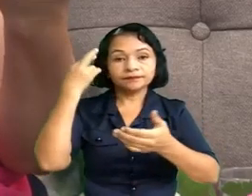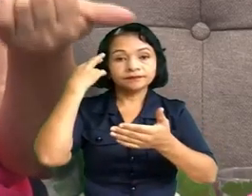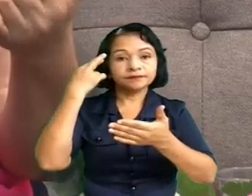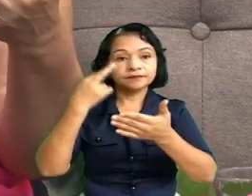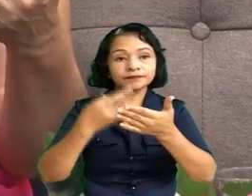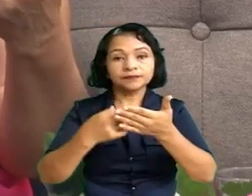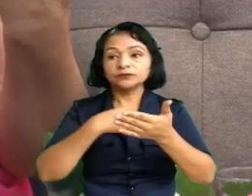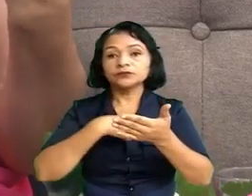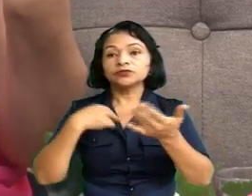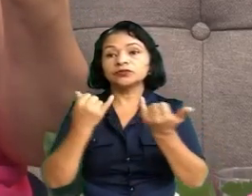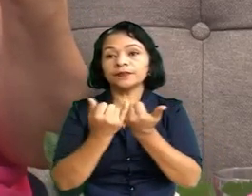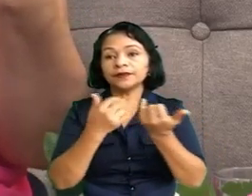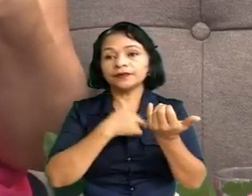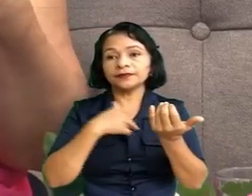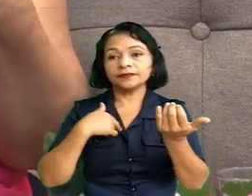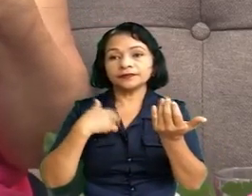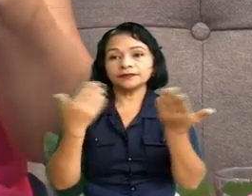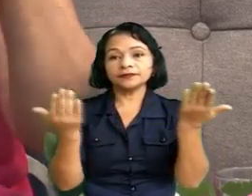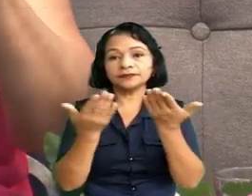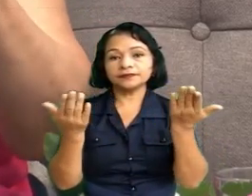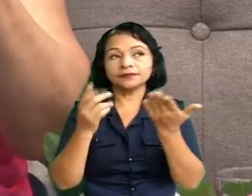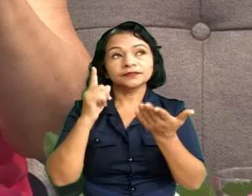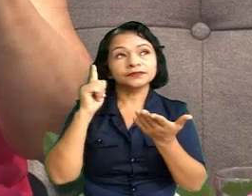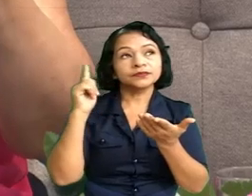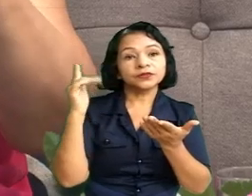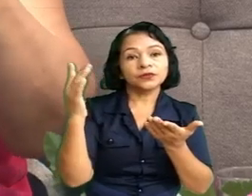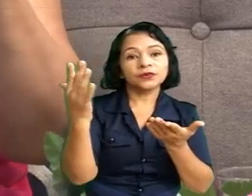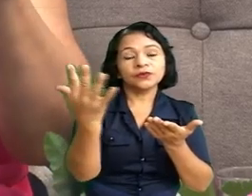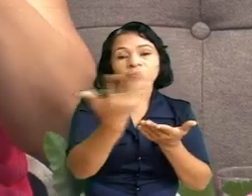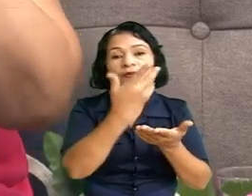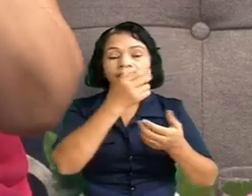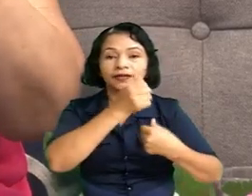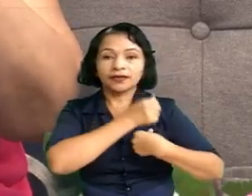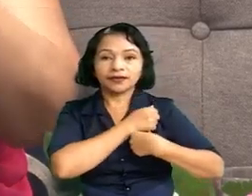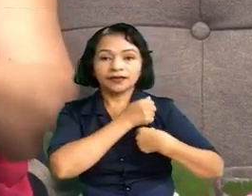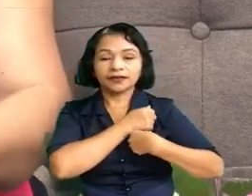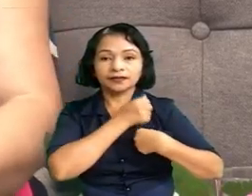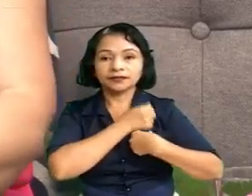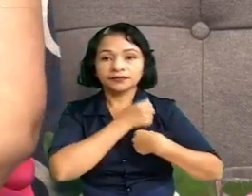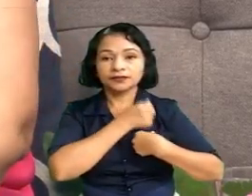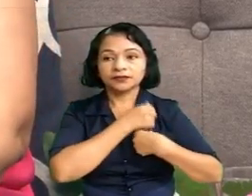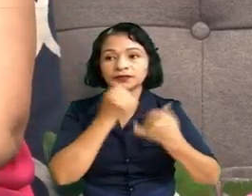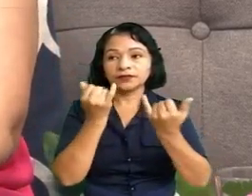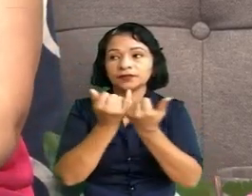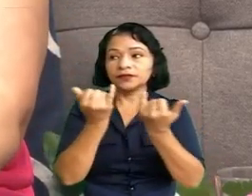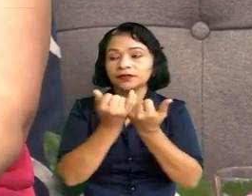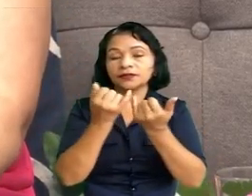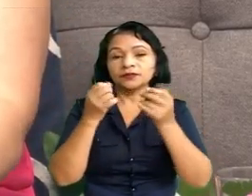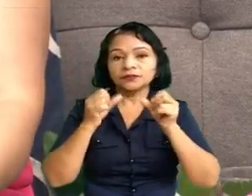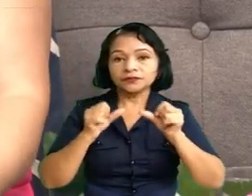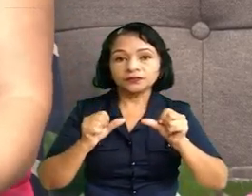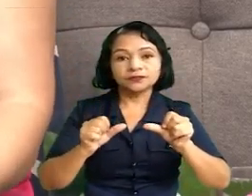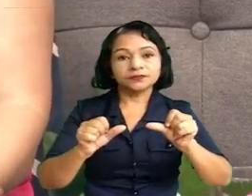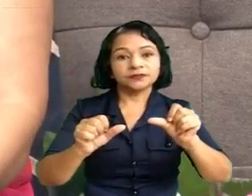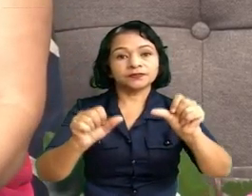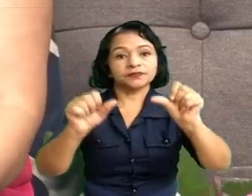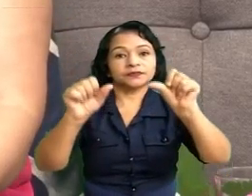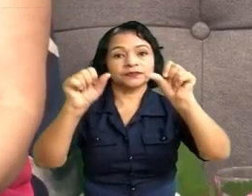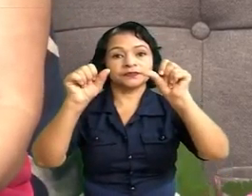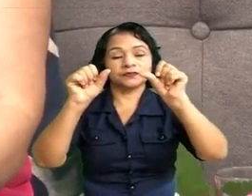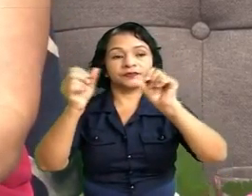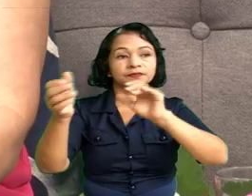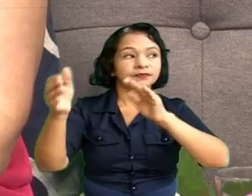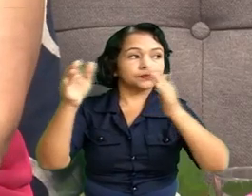él es asesinado y todo su ejército, todo su Estado Mayor comienza a ser perseguido. Algunos murieron con